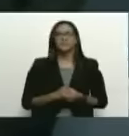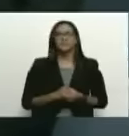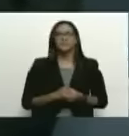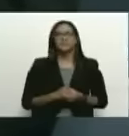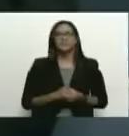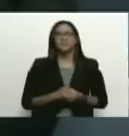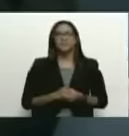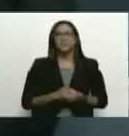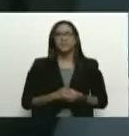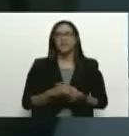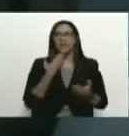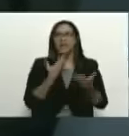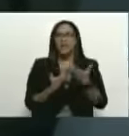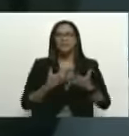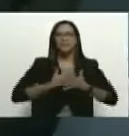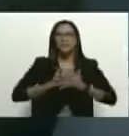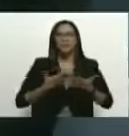oportunidad de